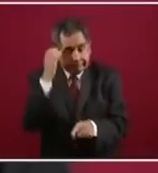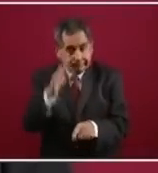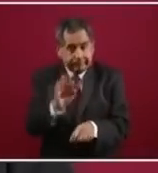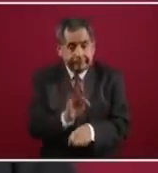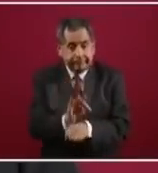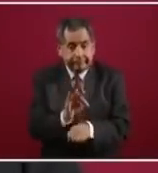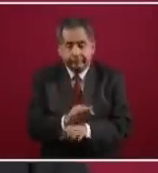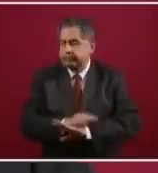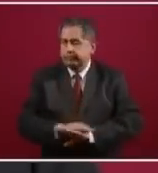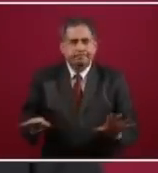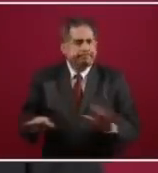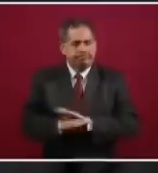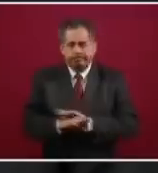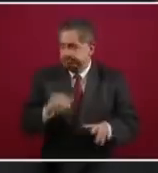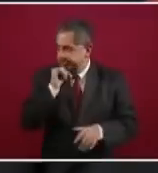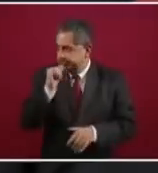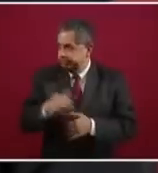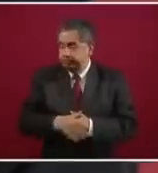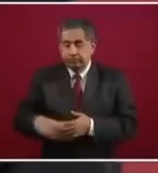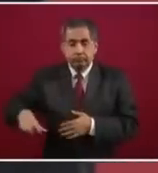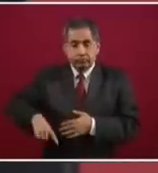el Estado mexicano